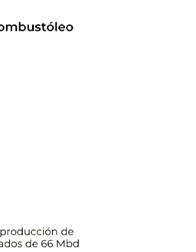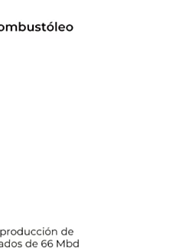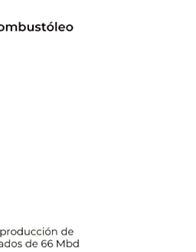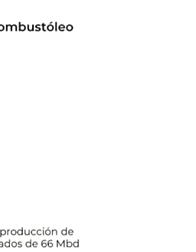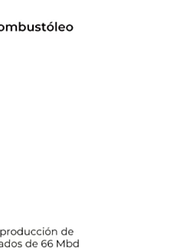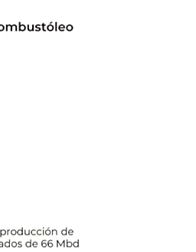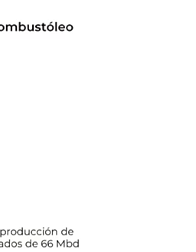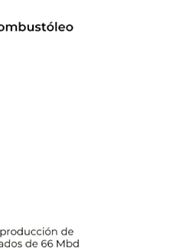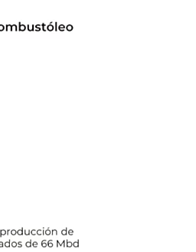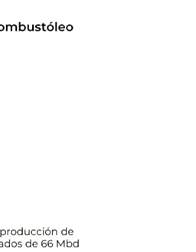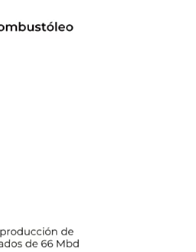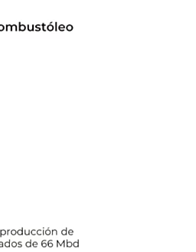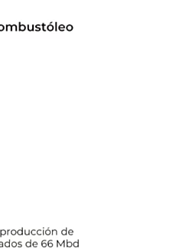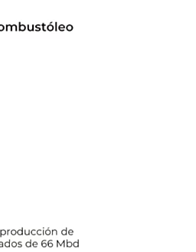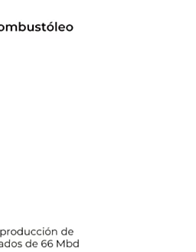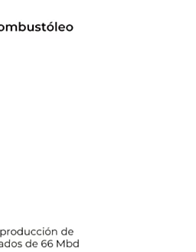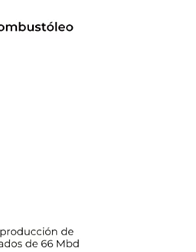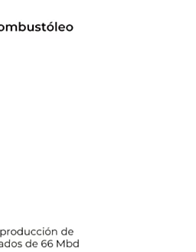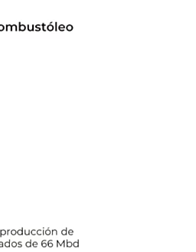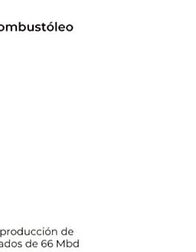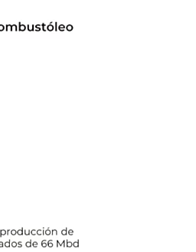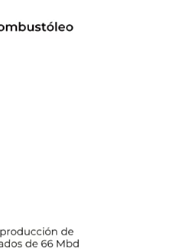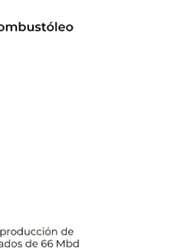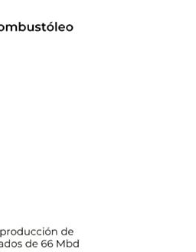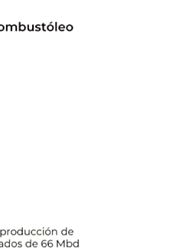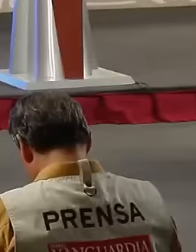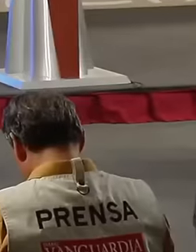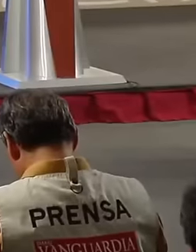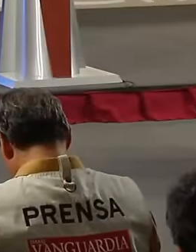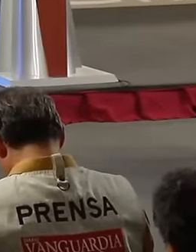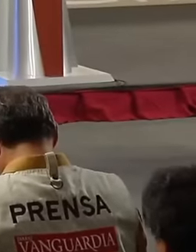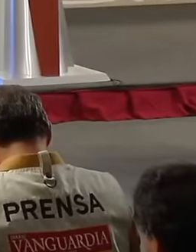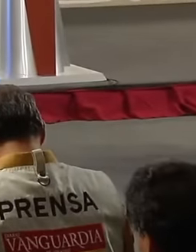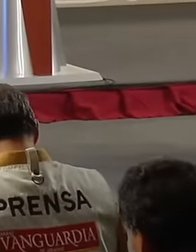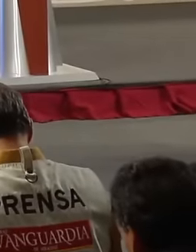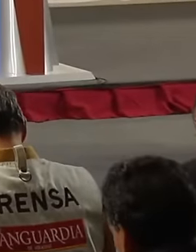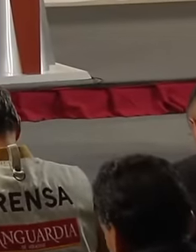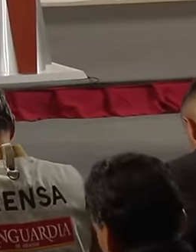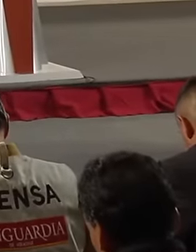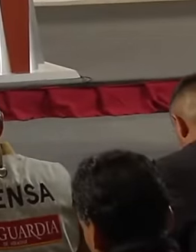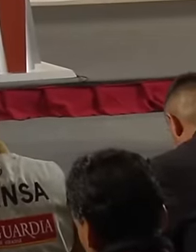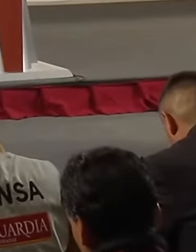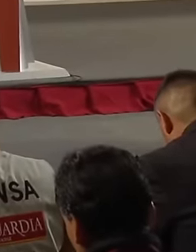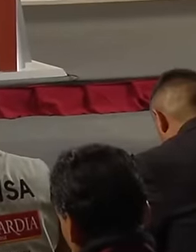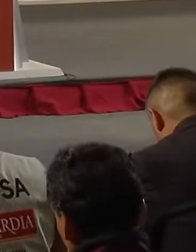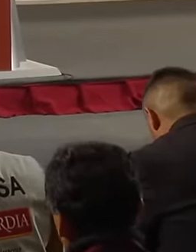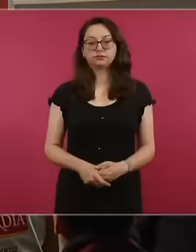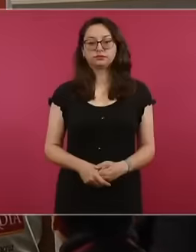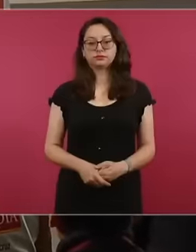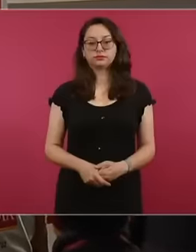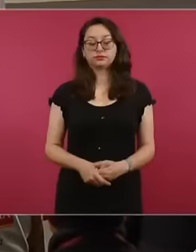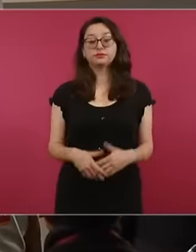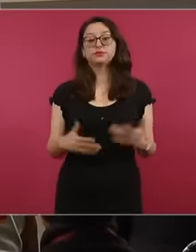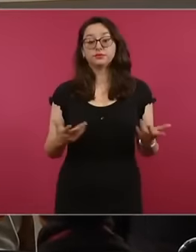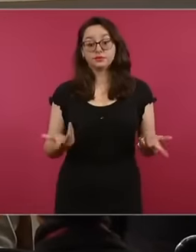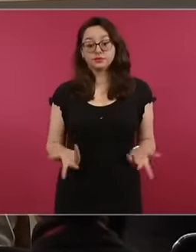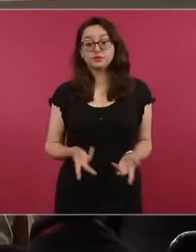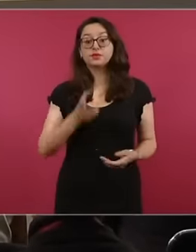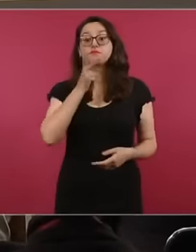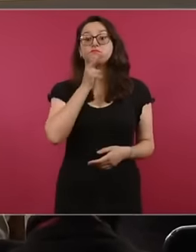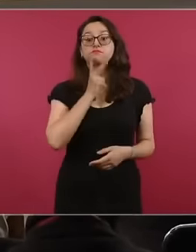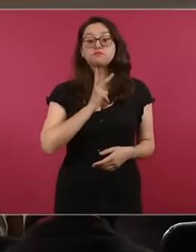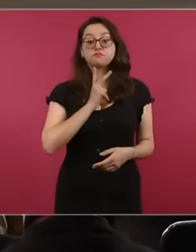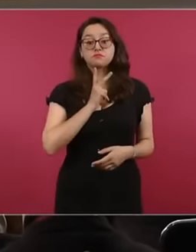toda la producción de crudo se va a refinar. Ya se está refinando una